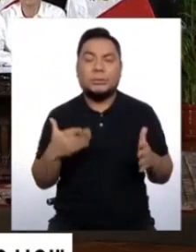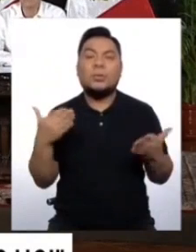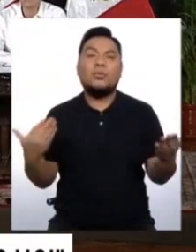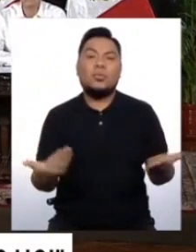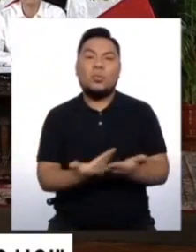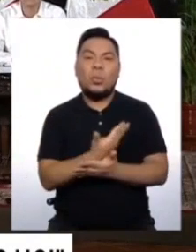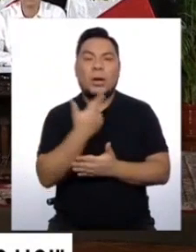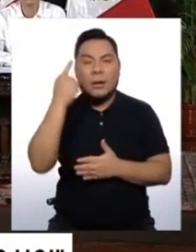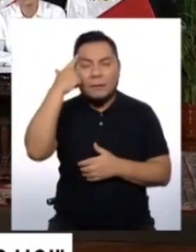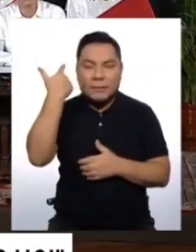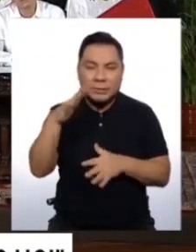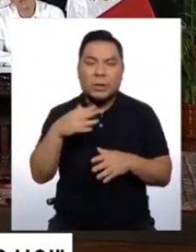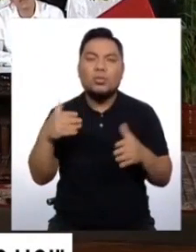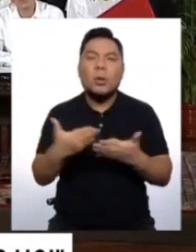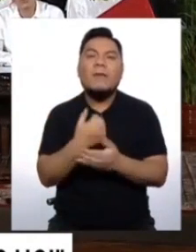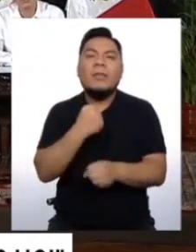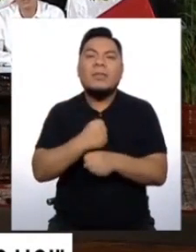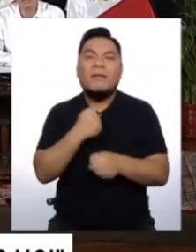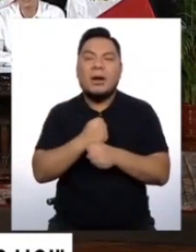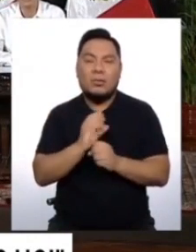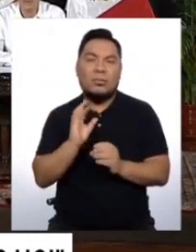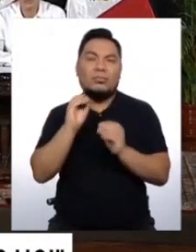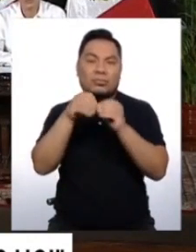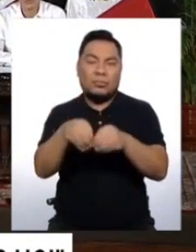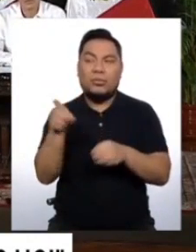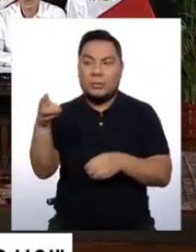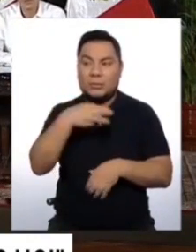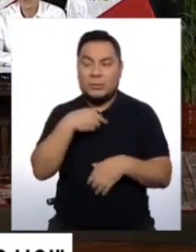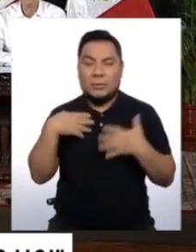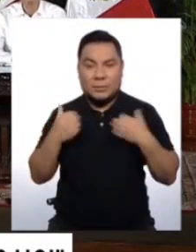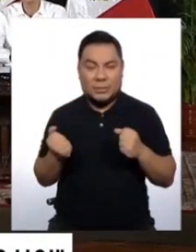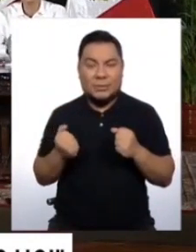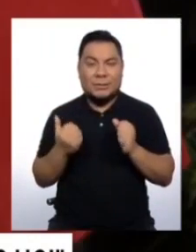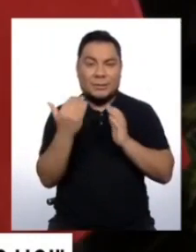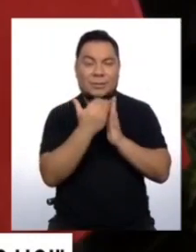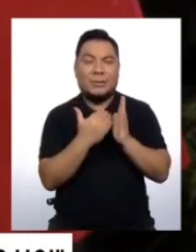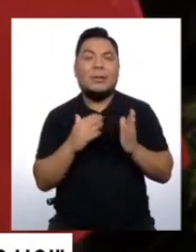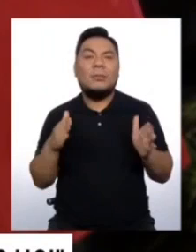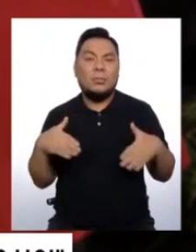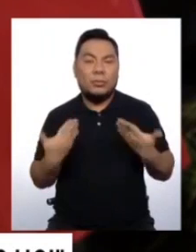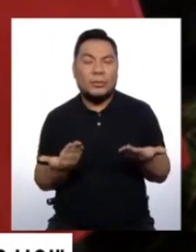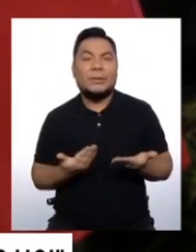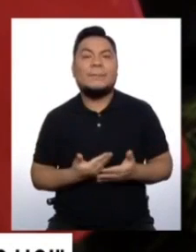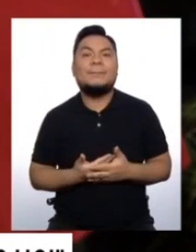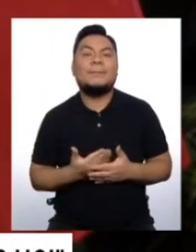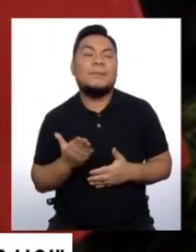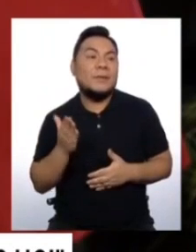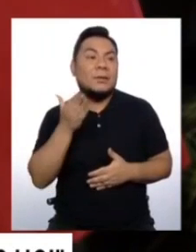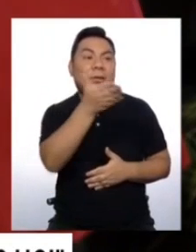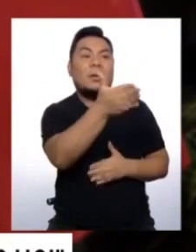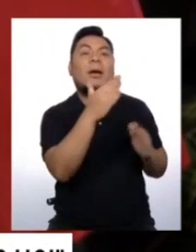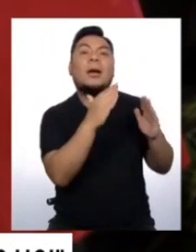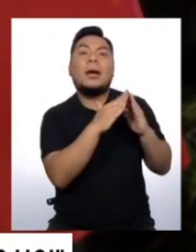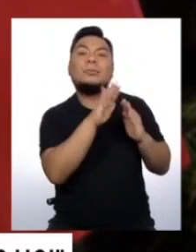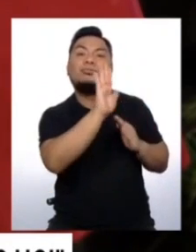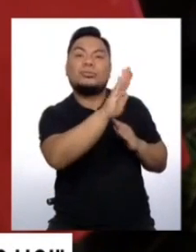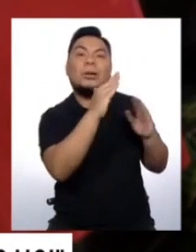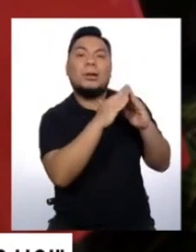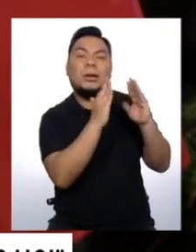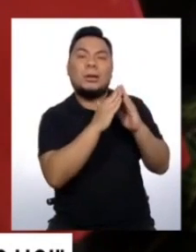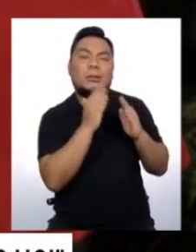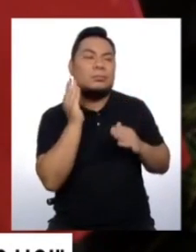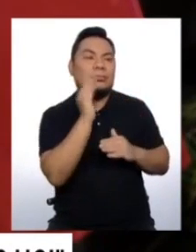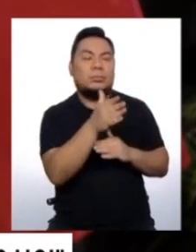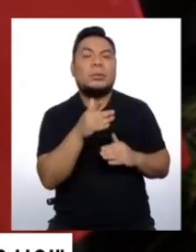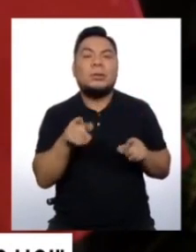nueva estrategia que estamos implementando con el Ministerio de Salud, es poder llegar a su domicilio y